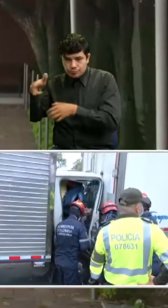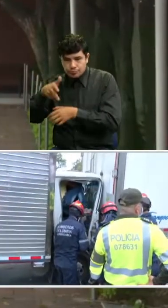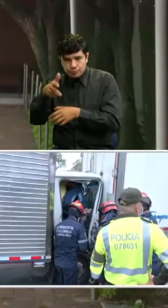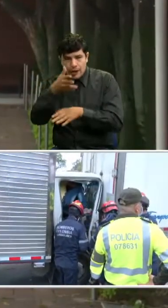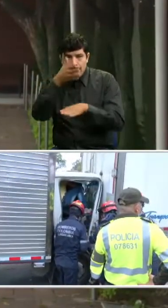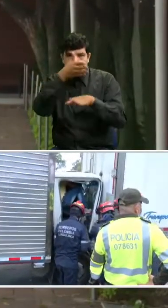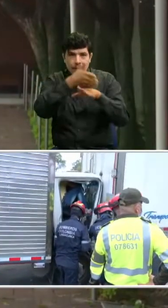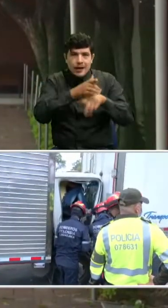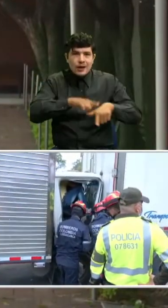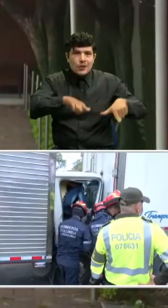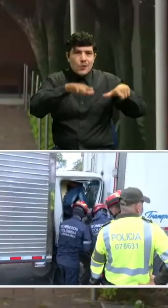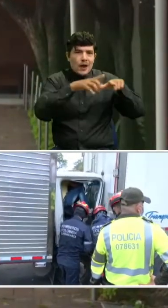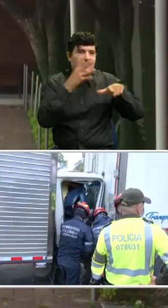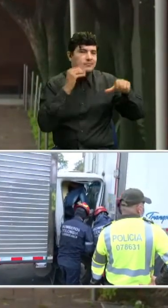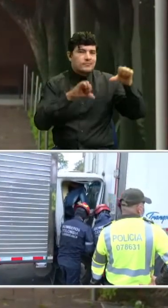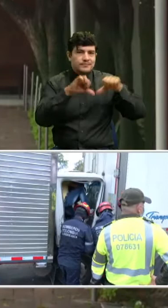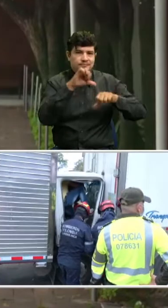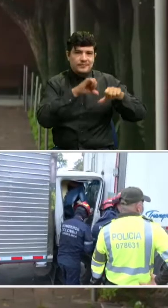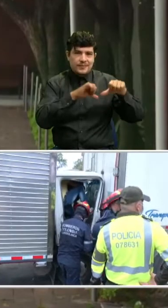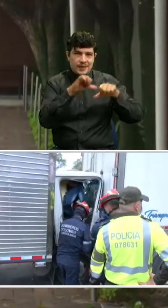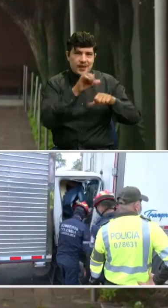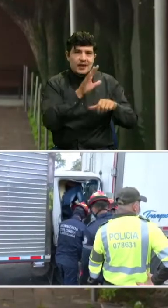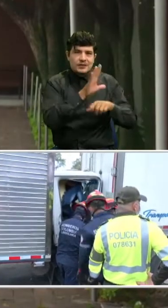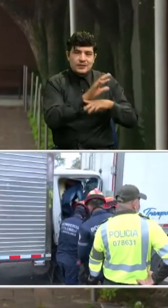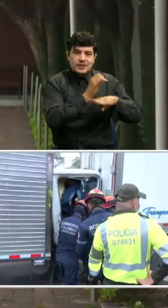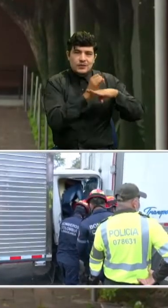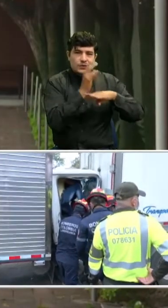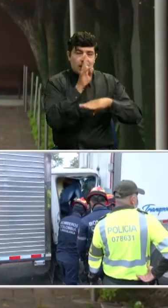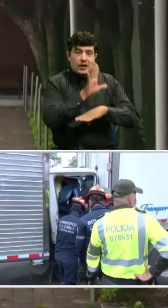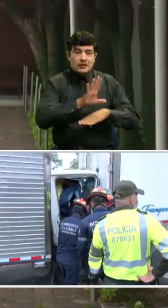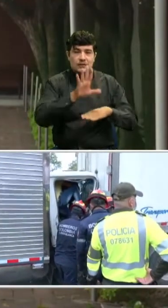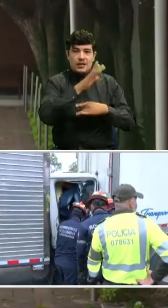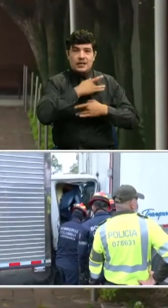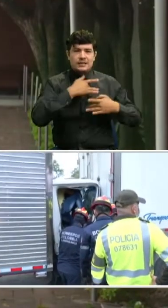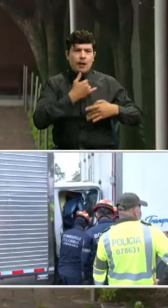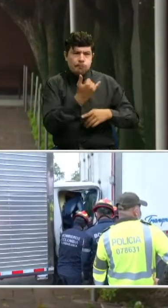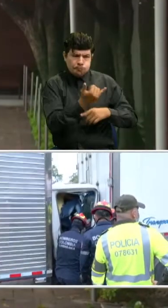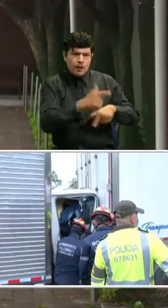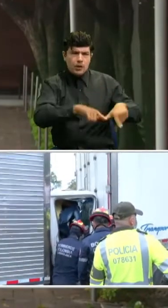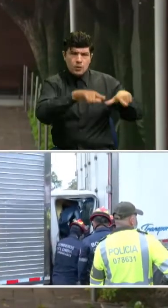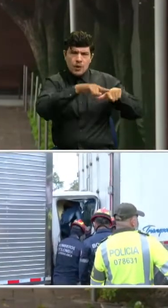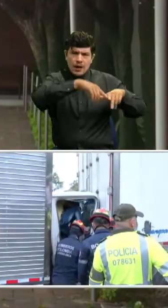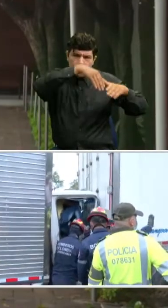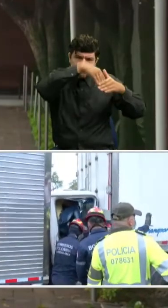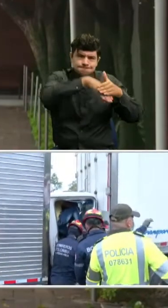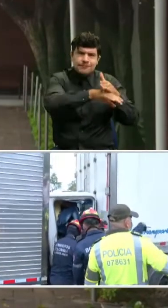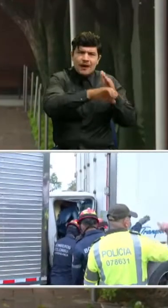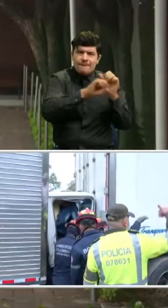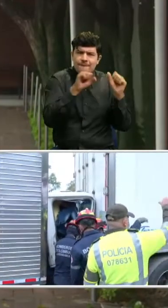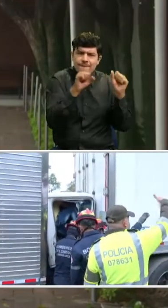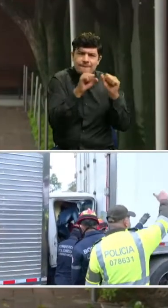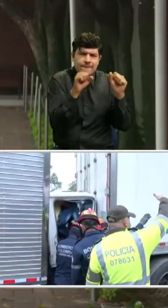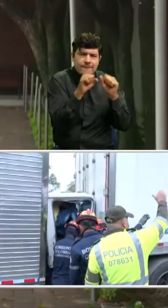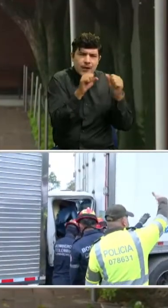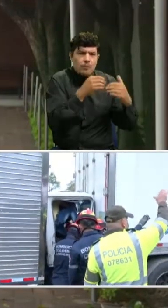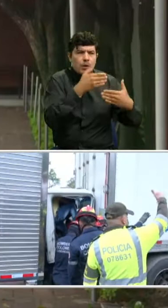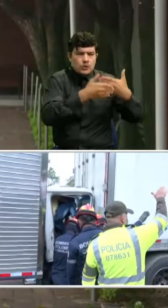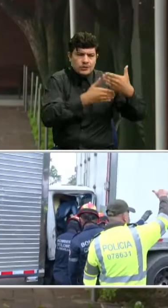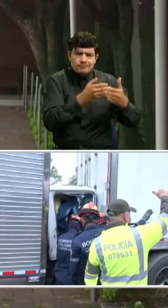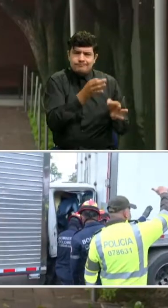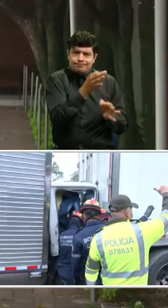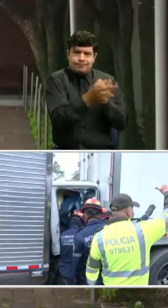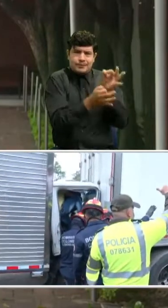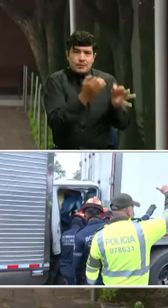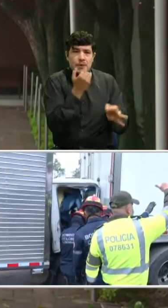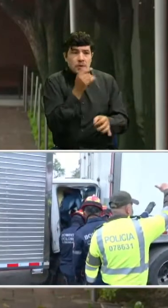del instituto departamental de salud allá serán refrigeradas y además de eso mantendrán todo toda la cadena del frío para evitar